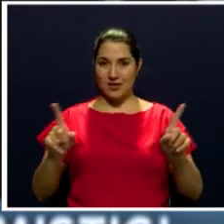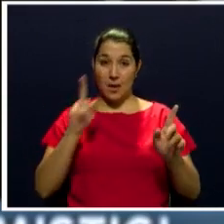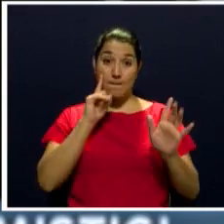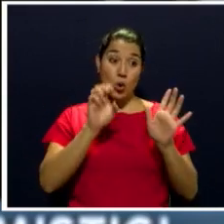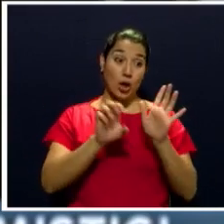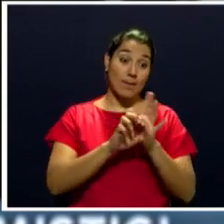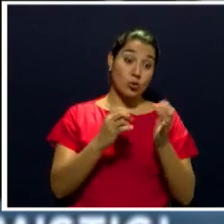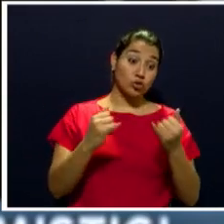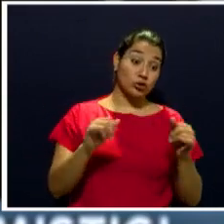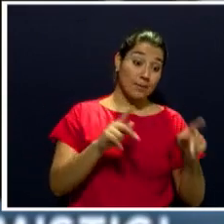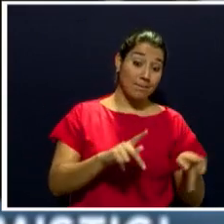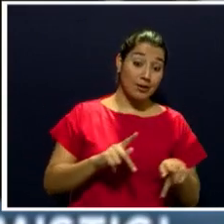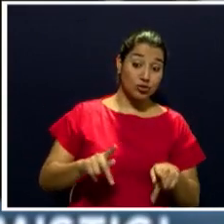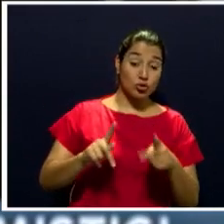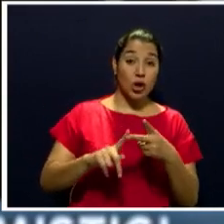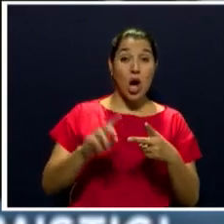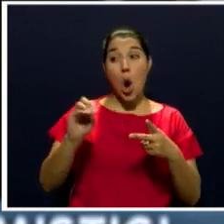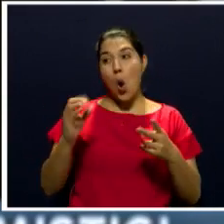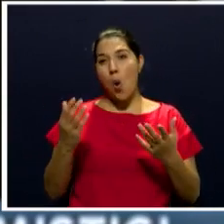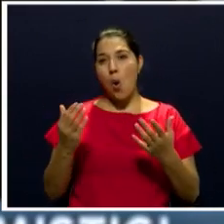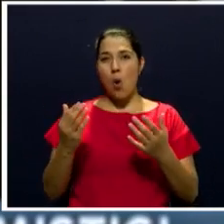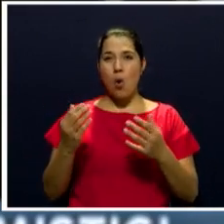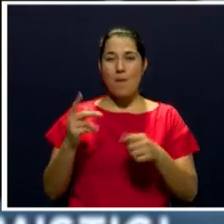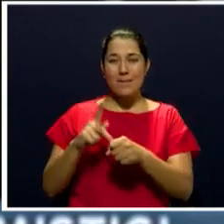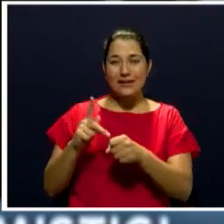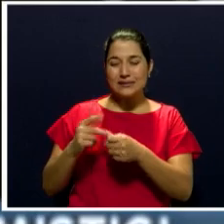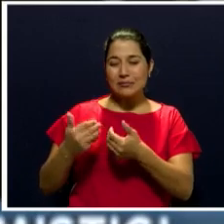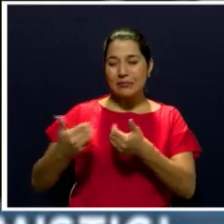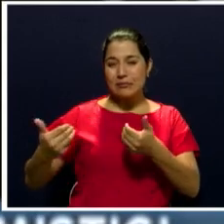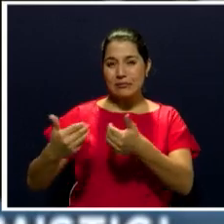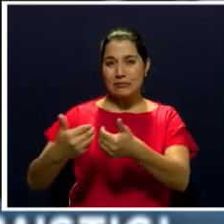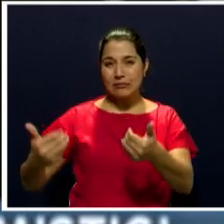público o participaciones muy limitadas.